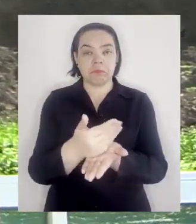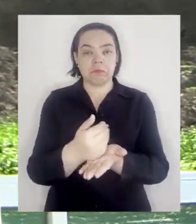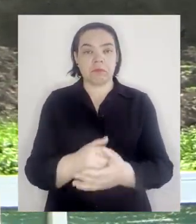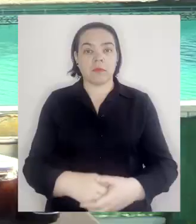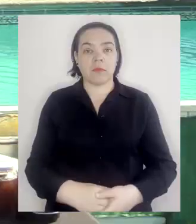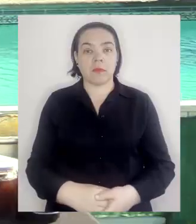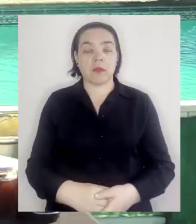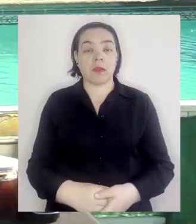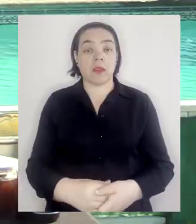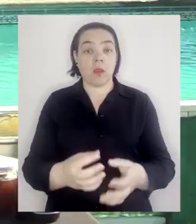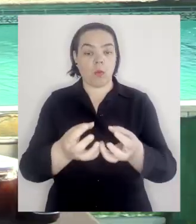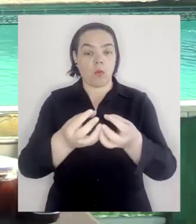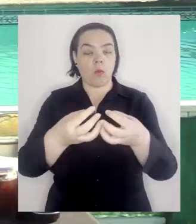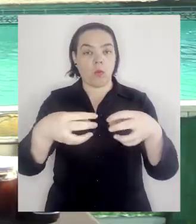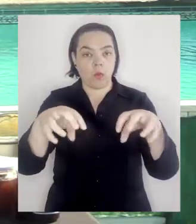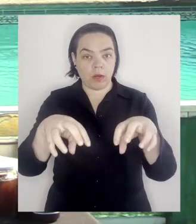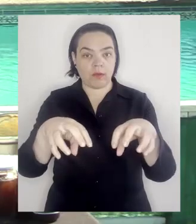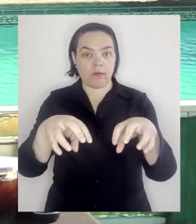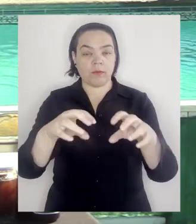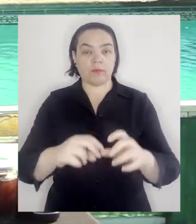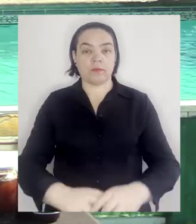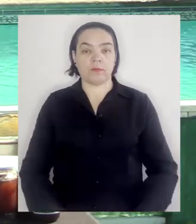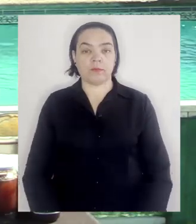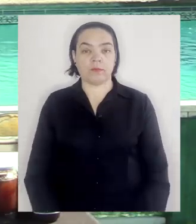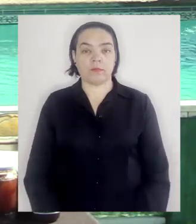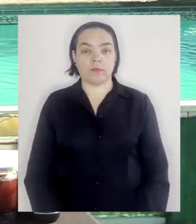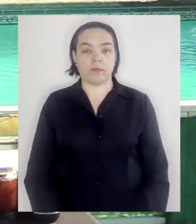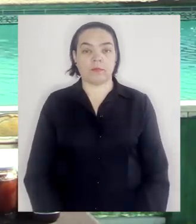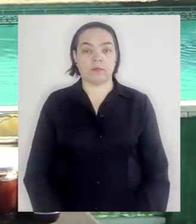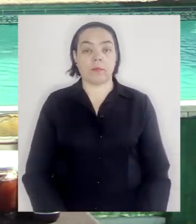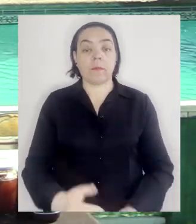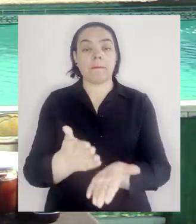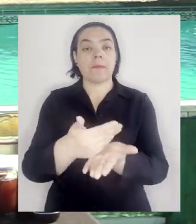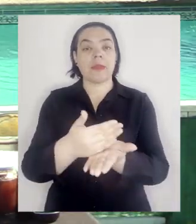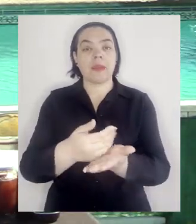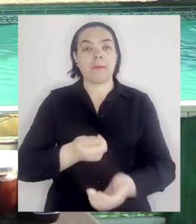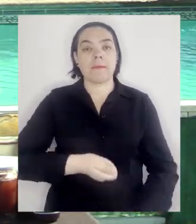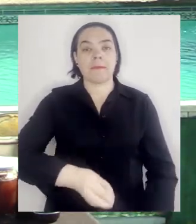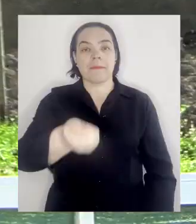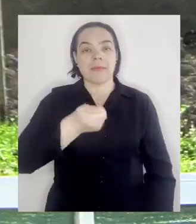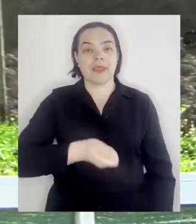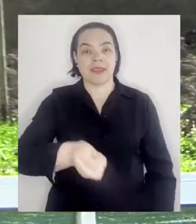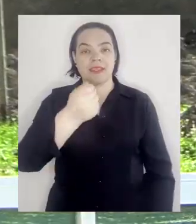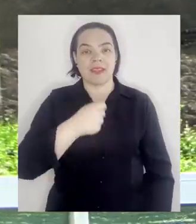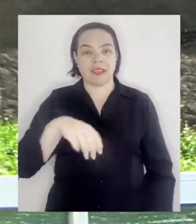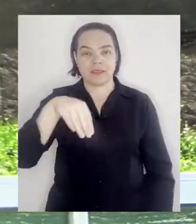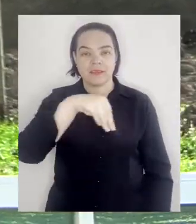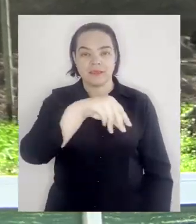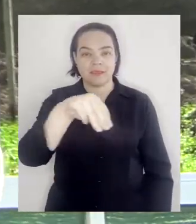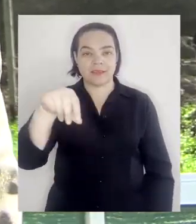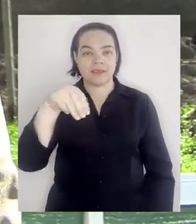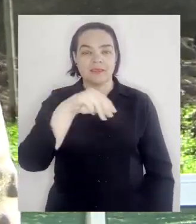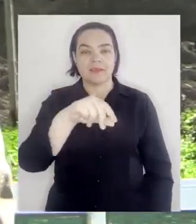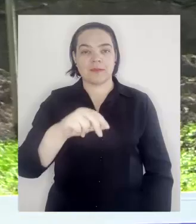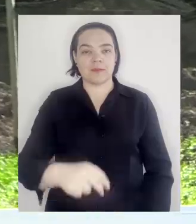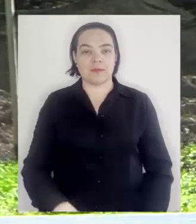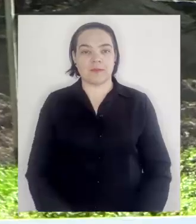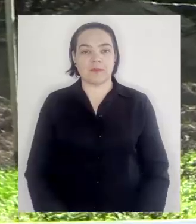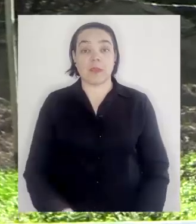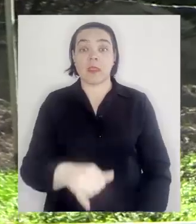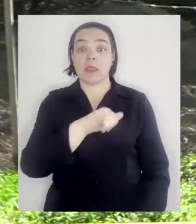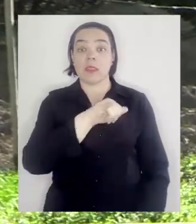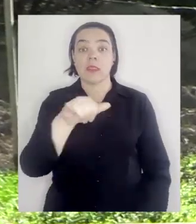blanco de huevo montado. Y se puede hacer una panqueque soufflé, que cuando tú la pones en el